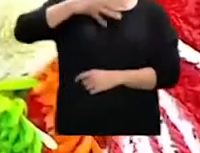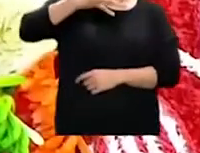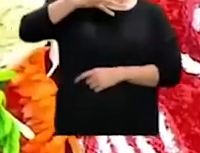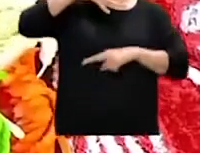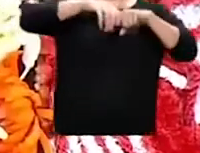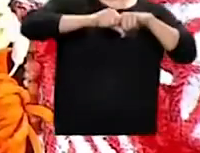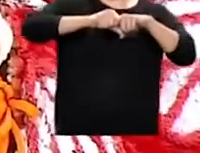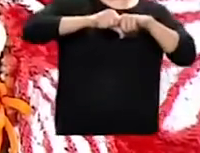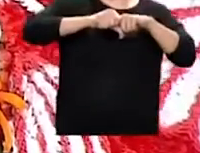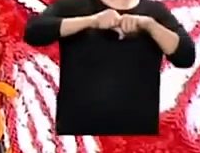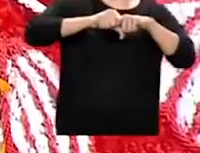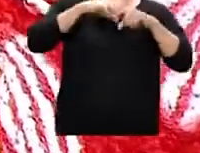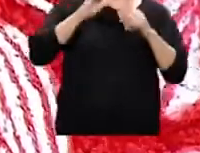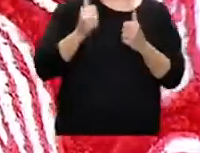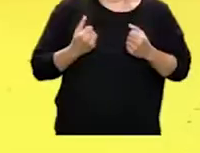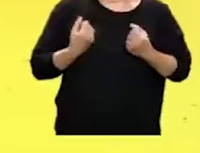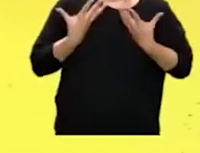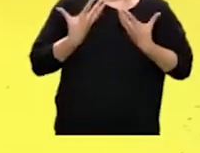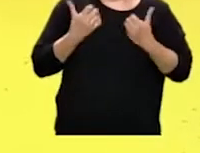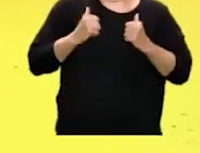puesto de la silleta comercial.